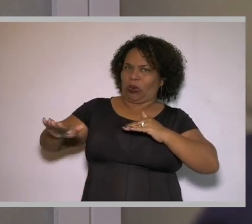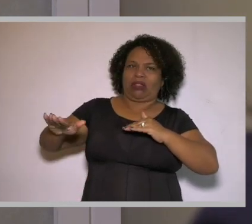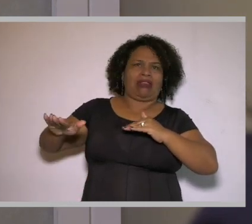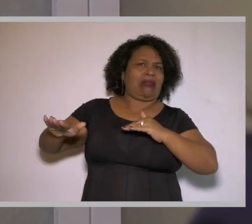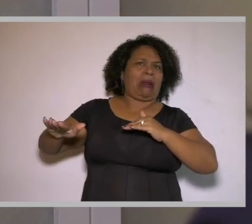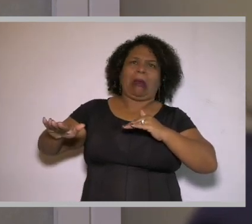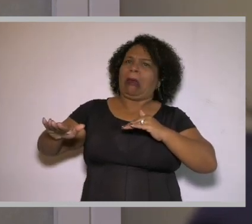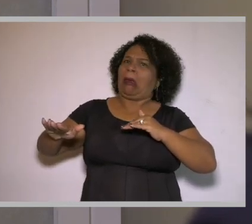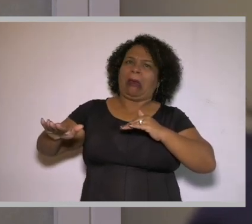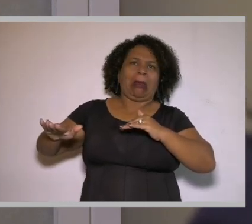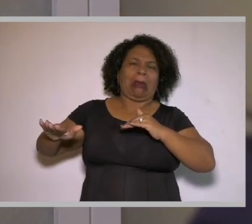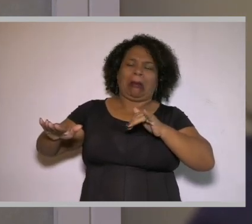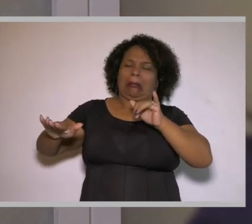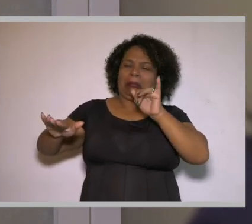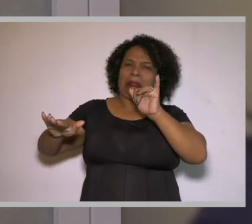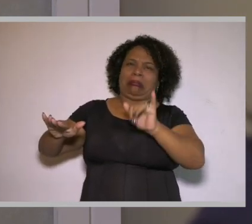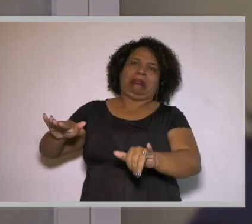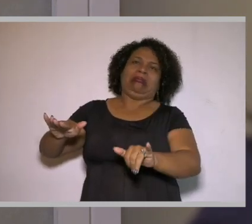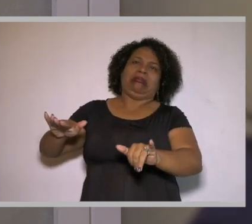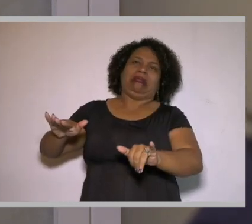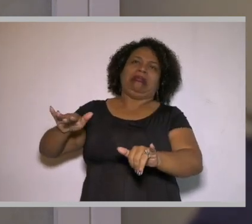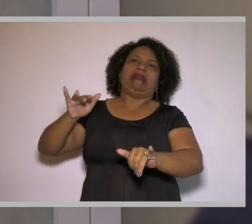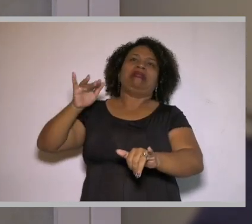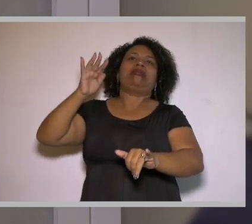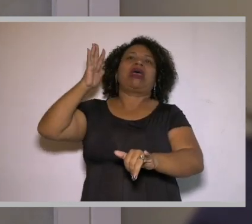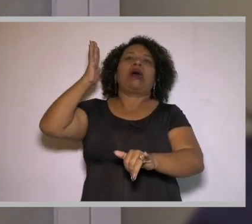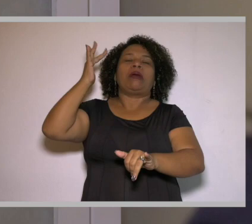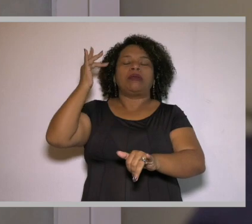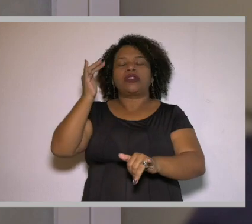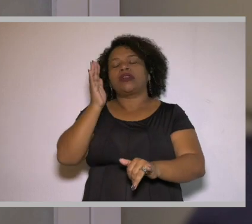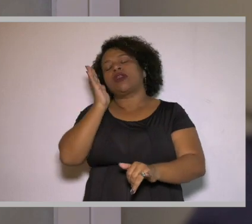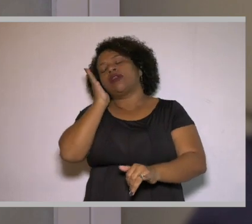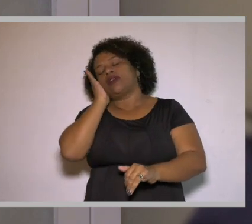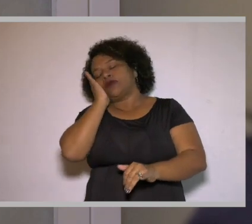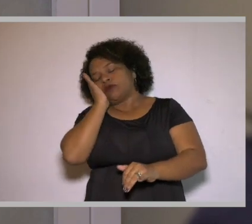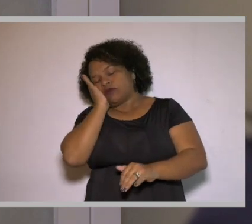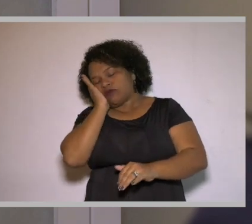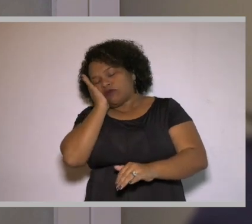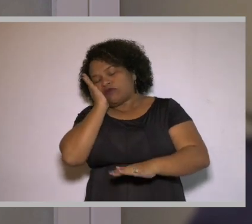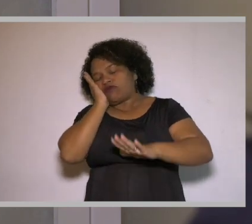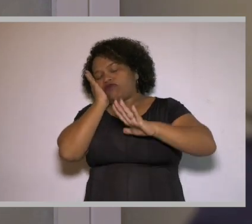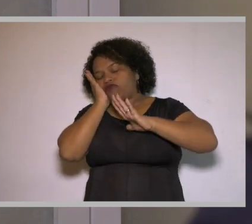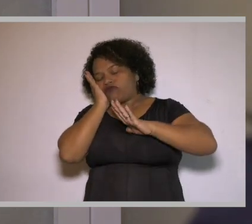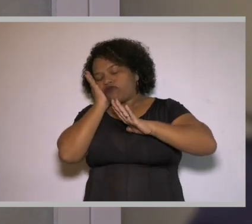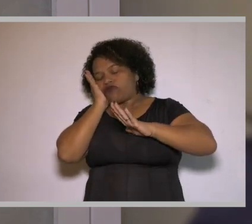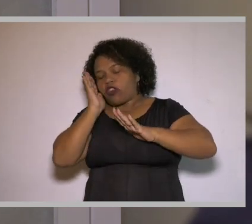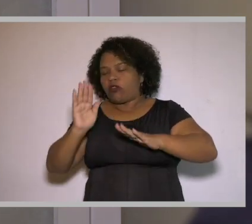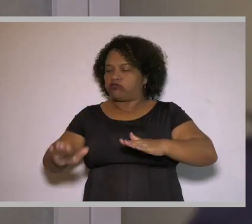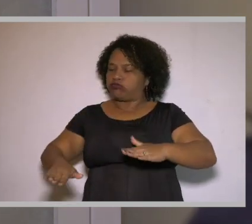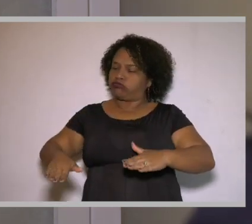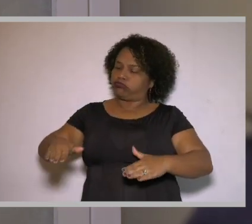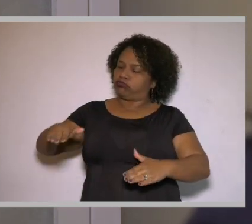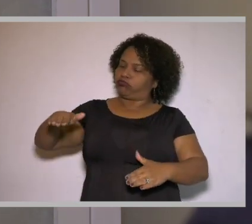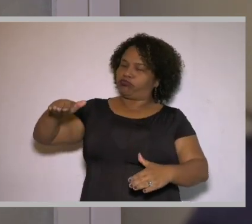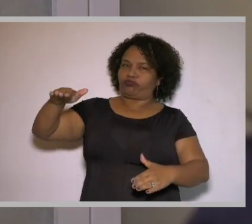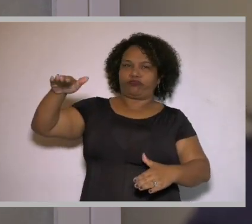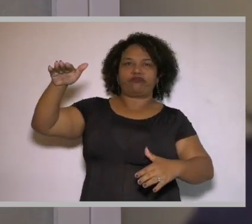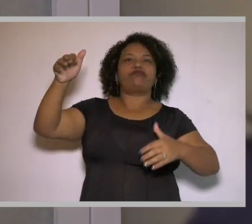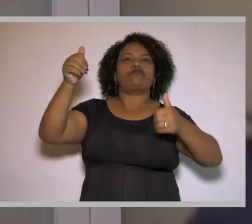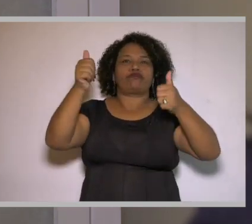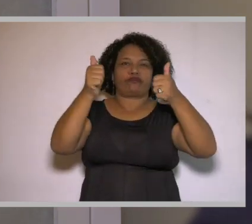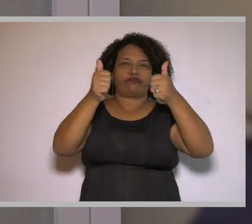percibe olores, disminuye su sentido del gusto, disminuye el apetito y como esos pacientes no tienen un